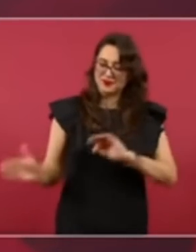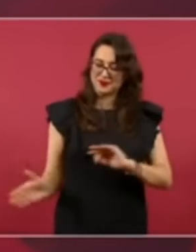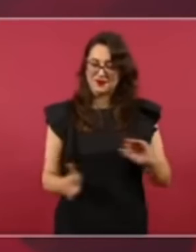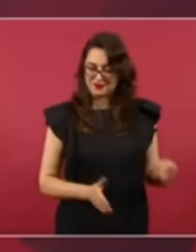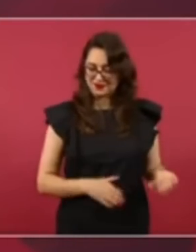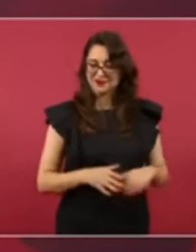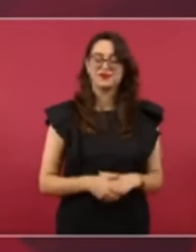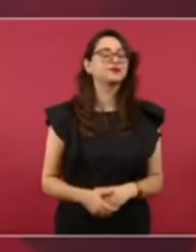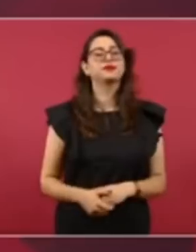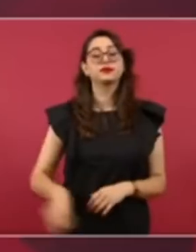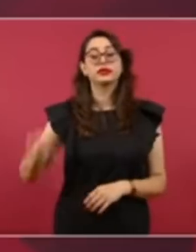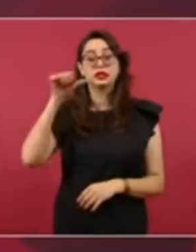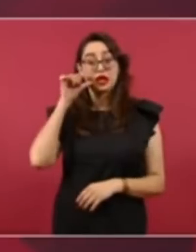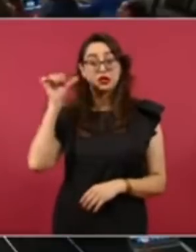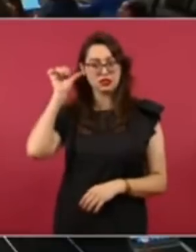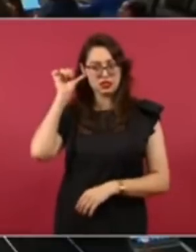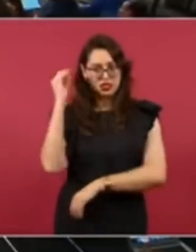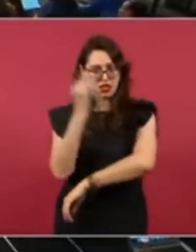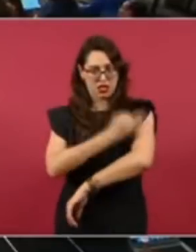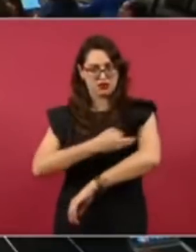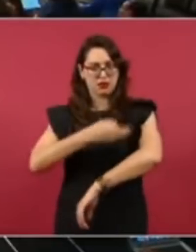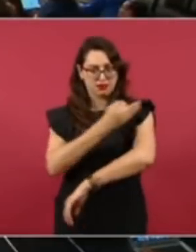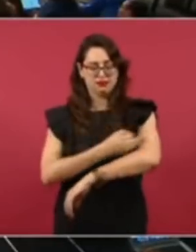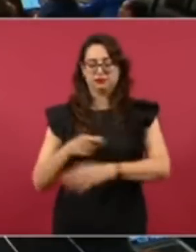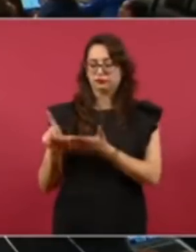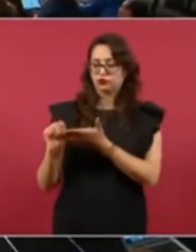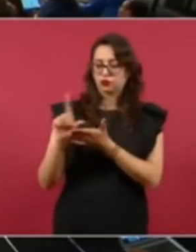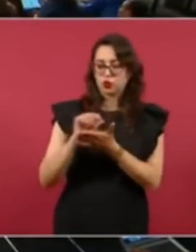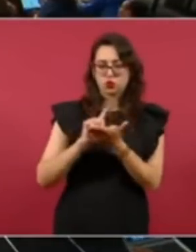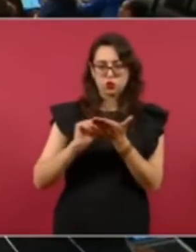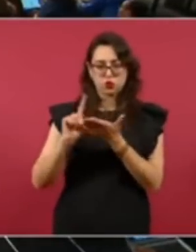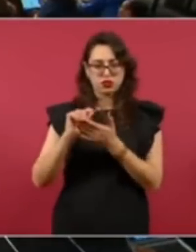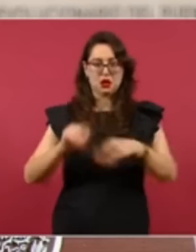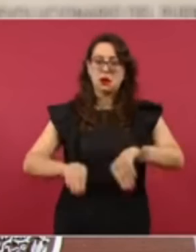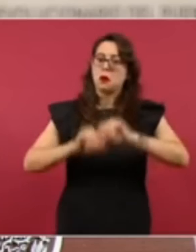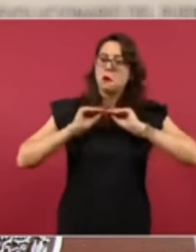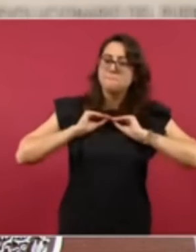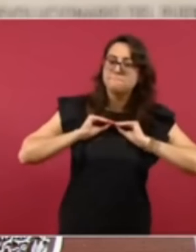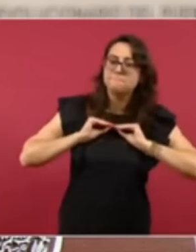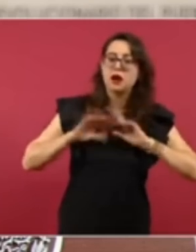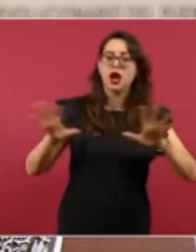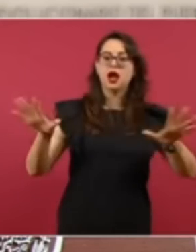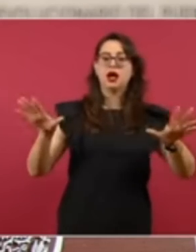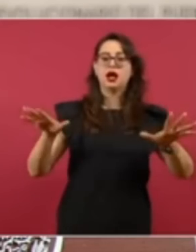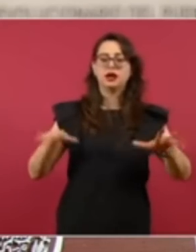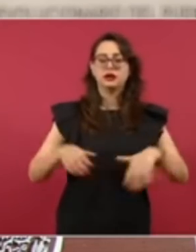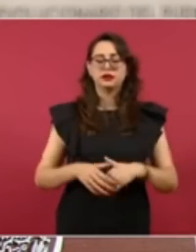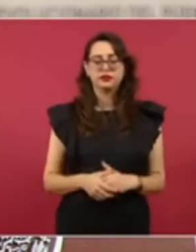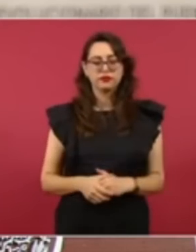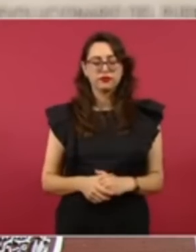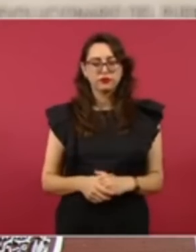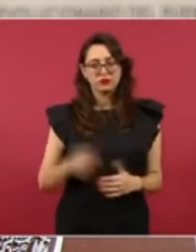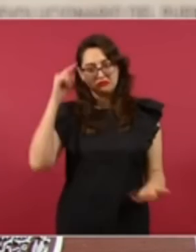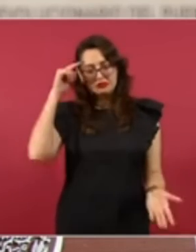Sale un Twitter. ¿No lo pones? lo ha de haber